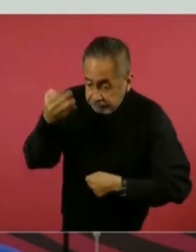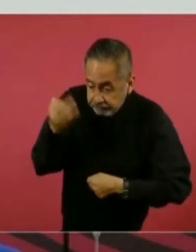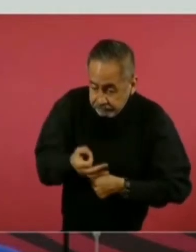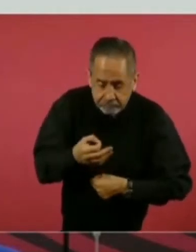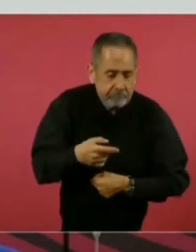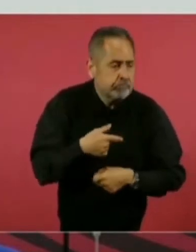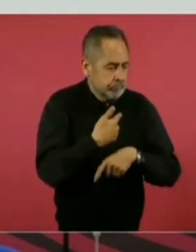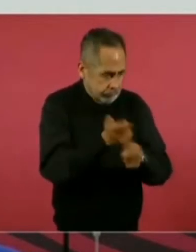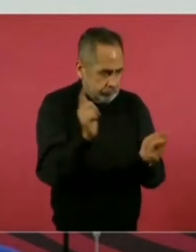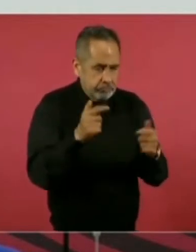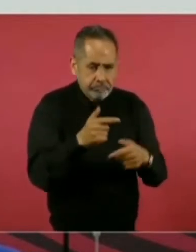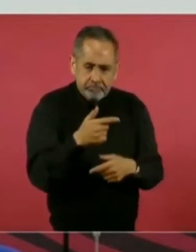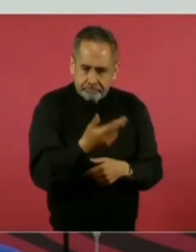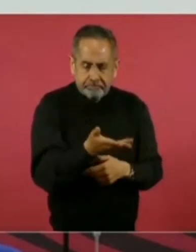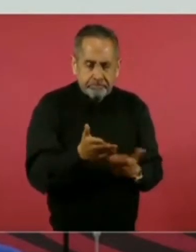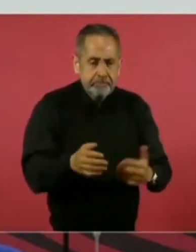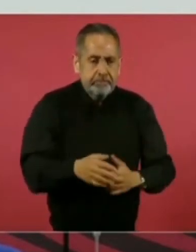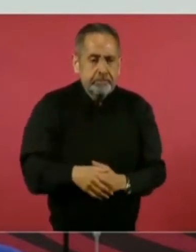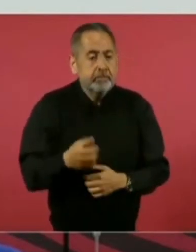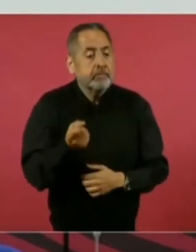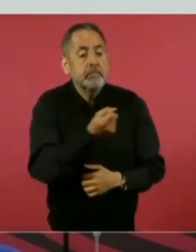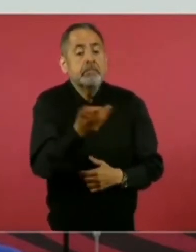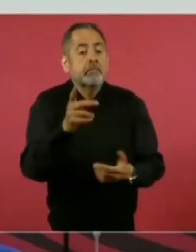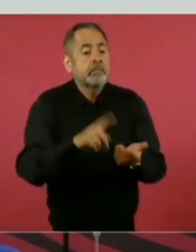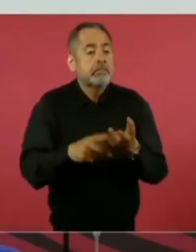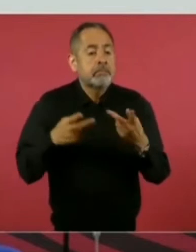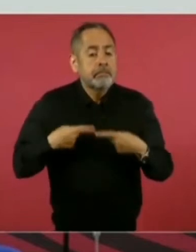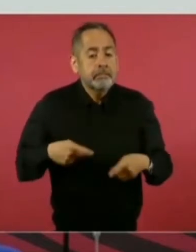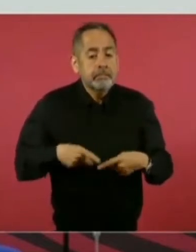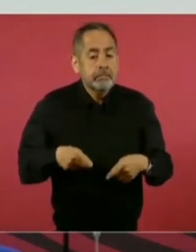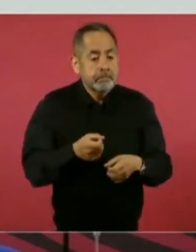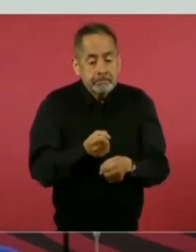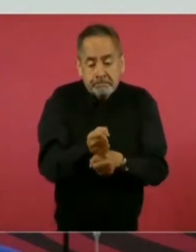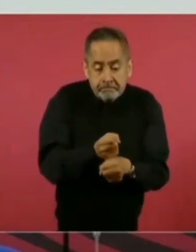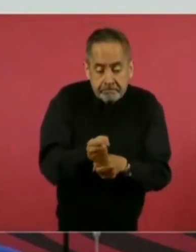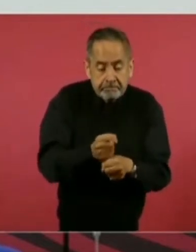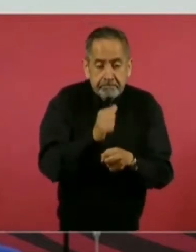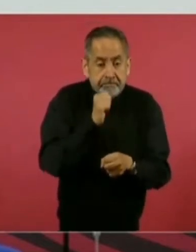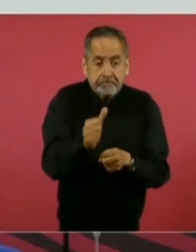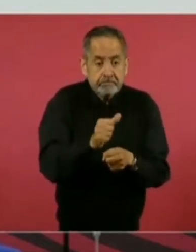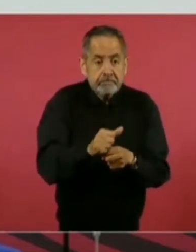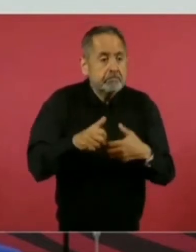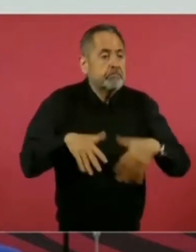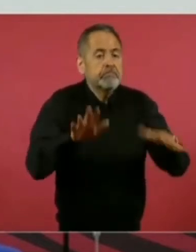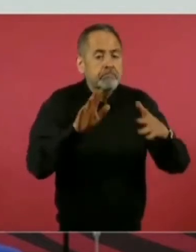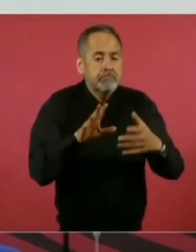se demostró que no habían sido torturados fueron detenidos.